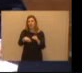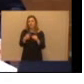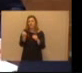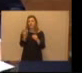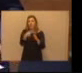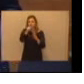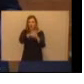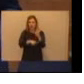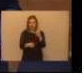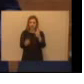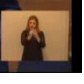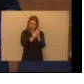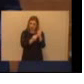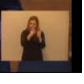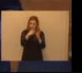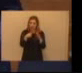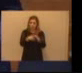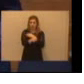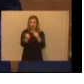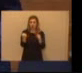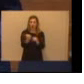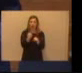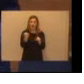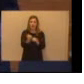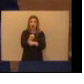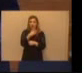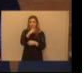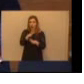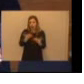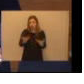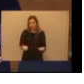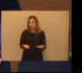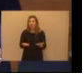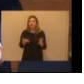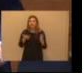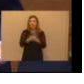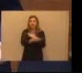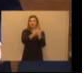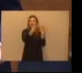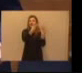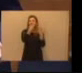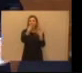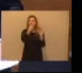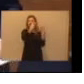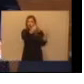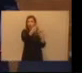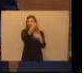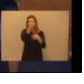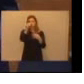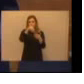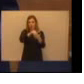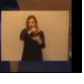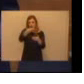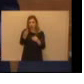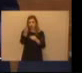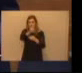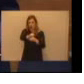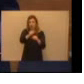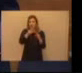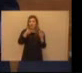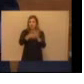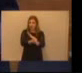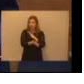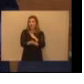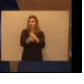las medidas dirigidas a la inserción laboral, que en su totalidad son otros 730.000 euros. Quiero decirle que el compromiso